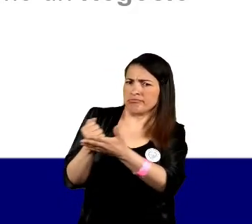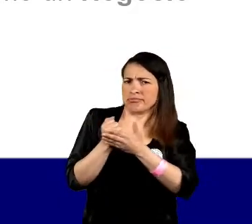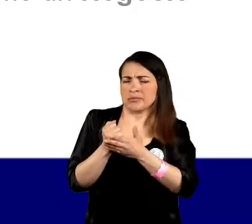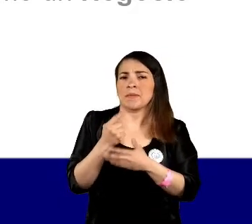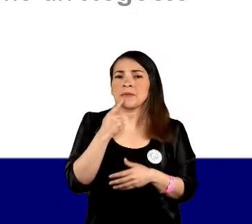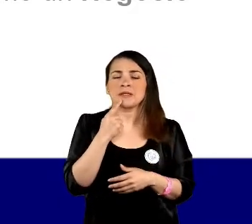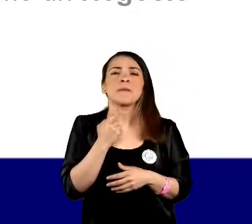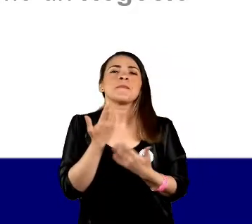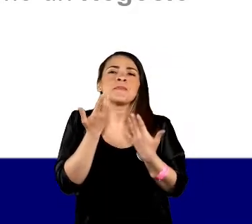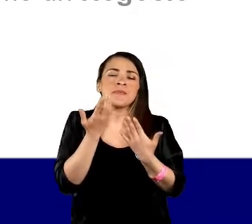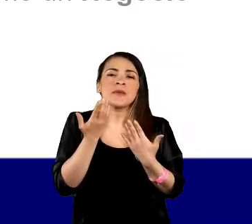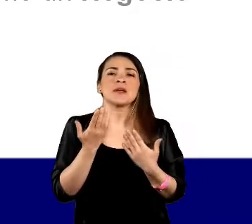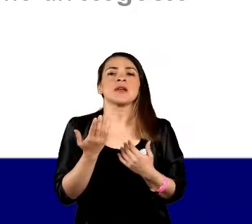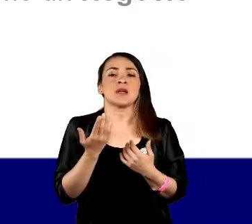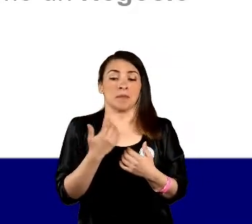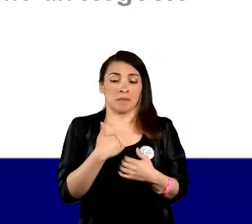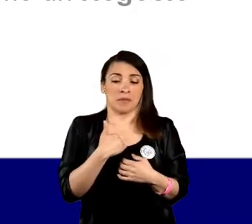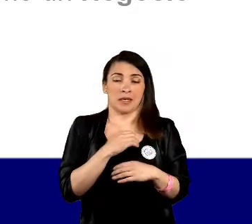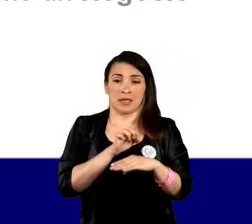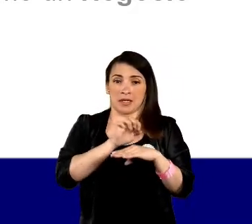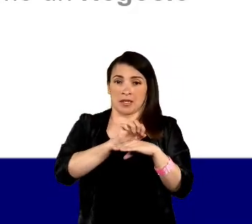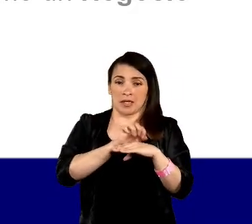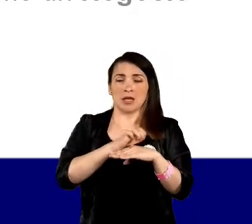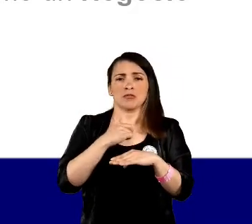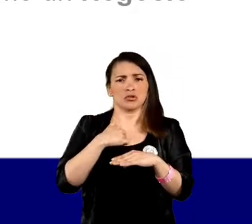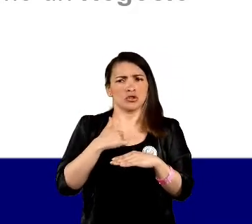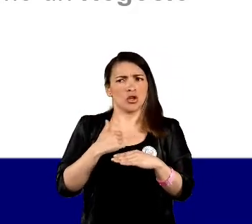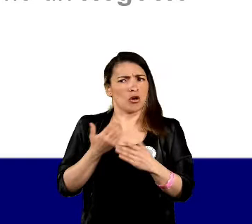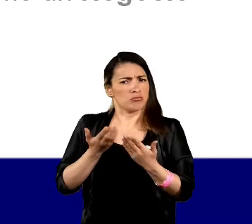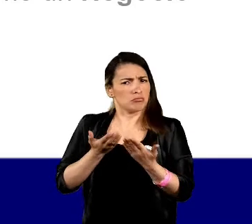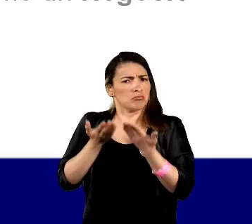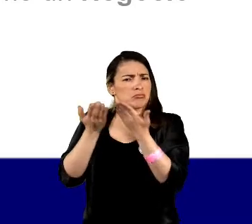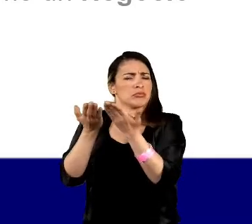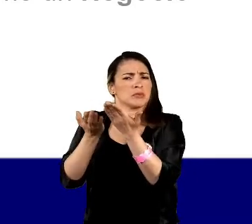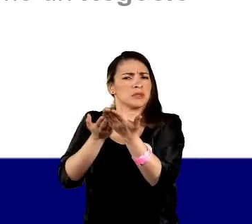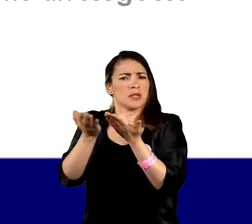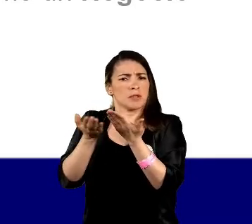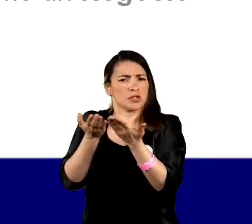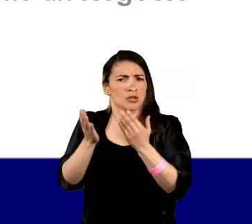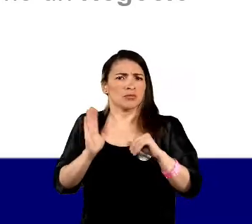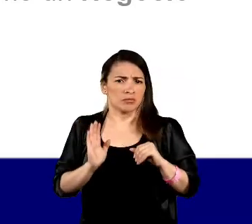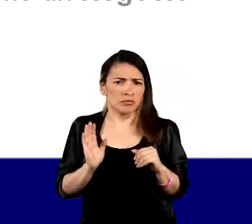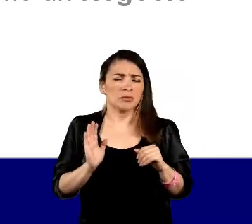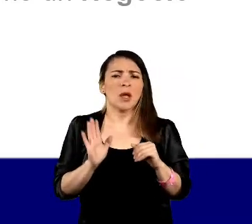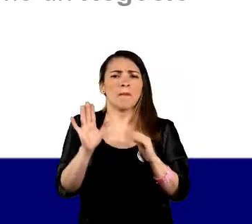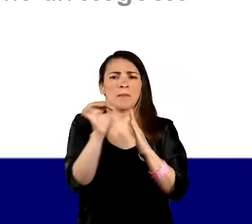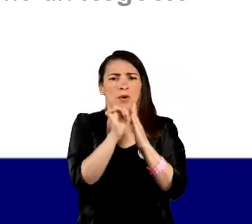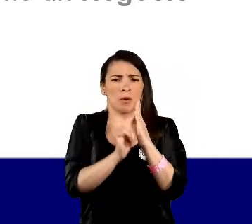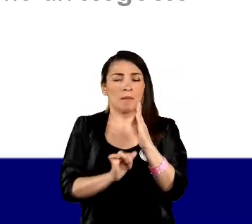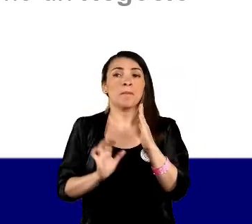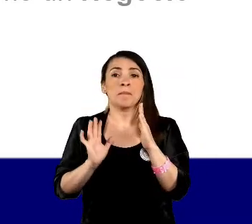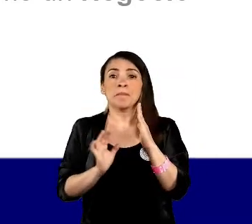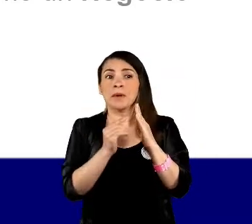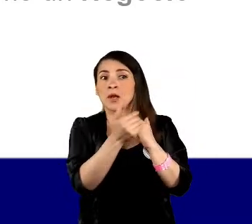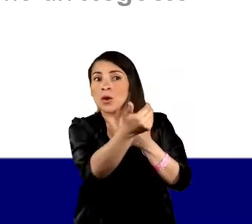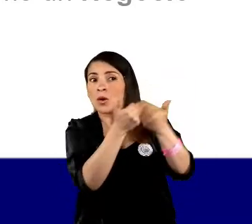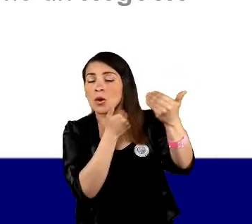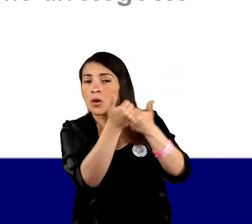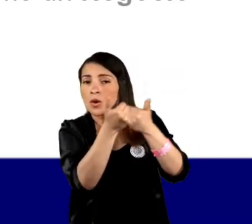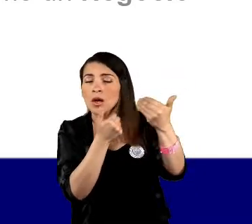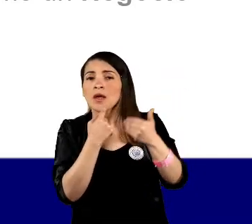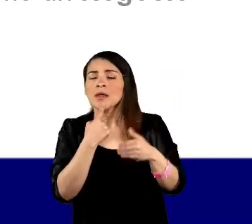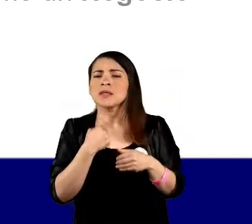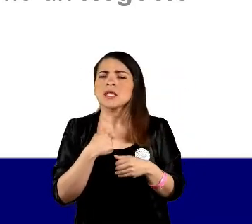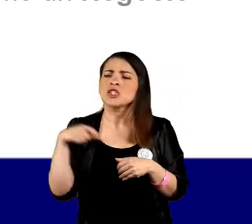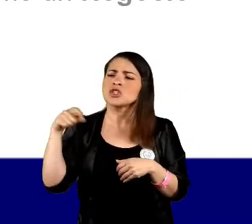mi empresa que ofrece absorción de programación a unas veces viene un cliente y me dice Che pero yo